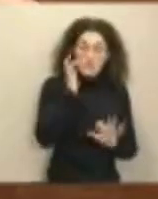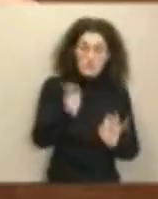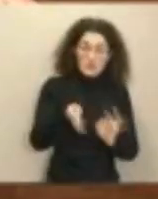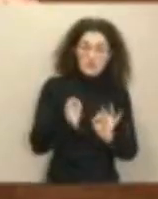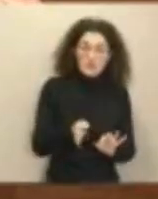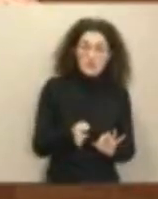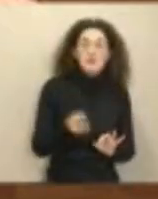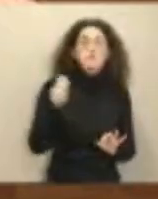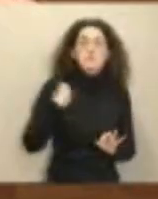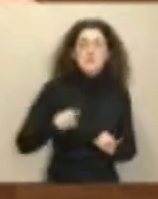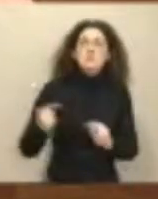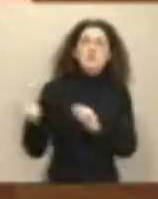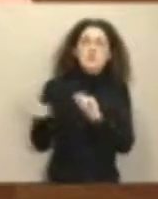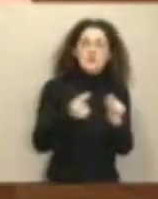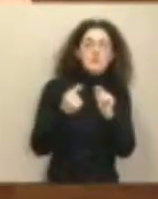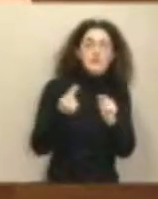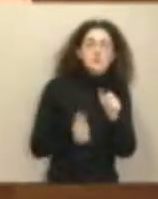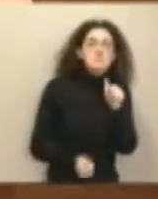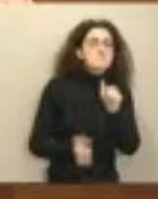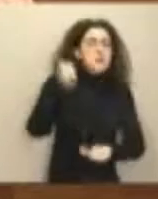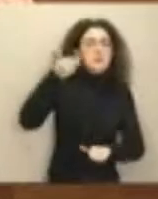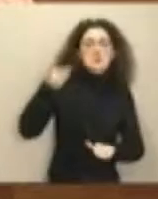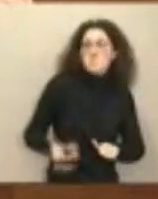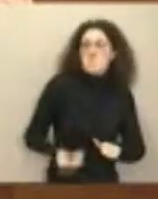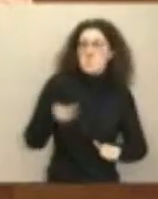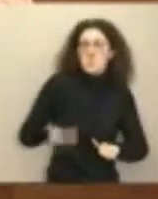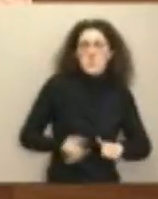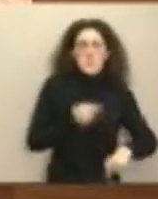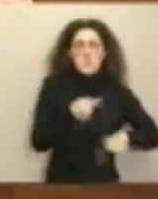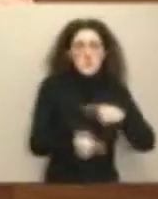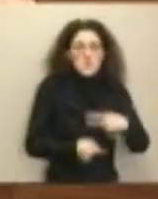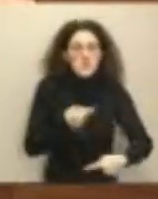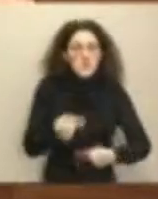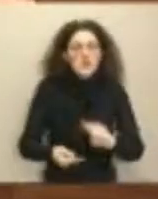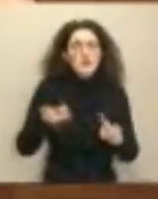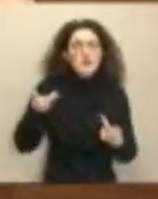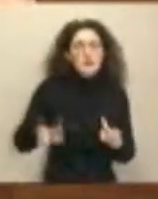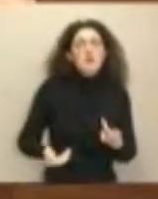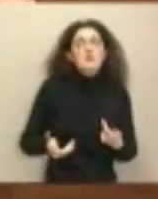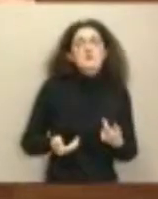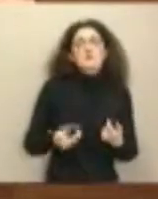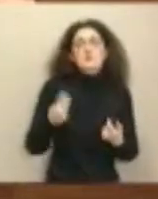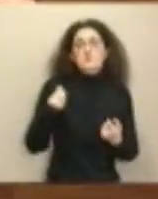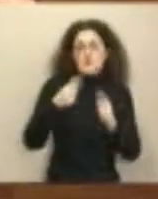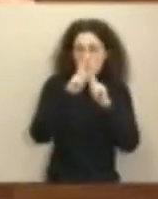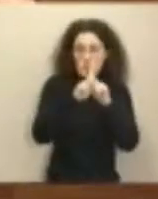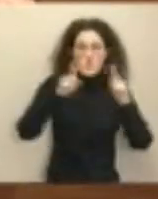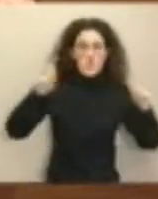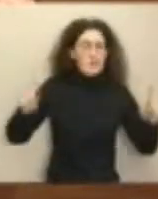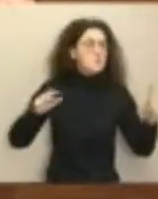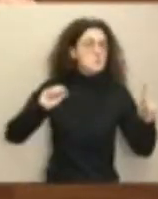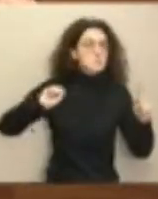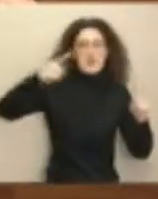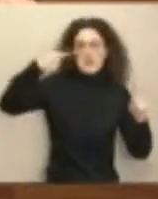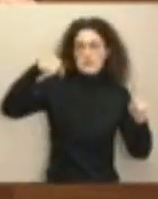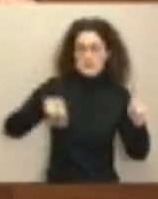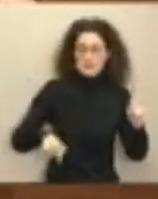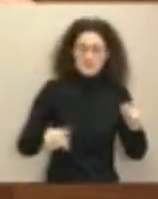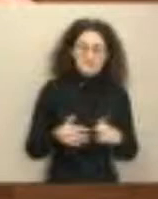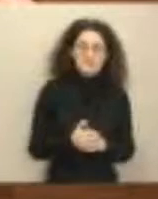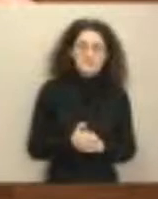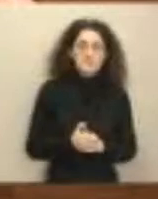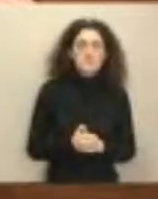efectivamente es el debate de más trascendencia, de más importancia a lo largo del año.